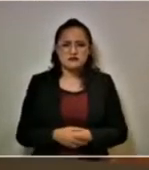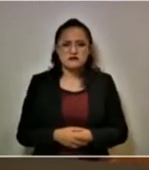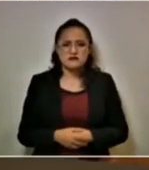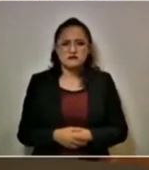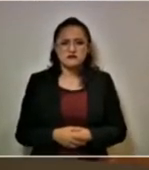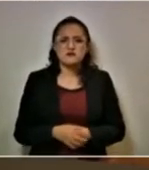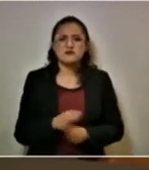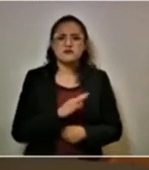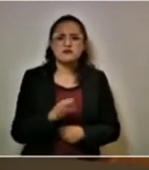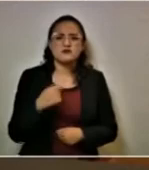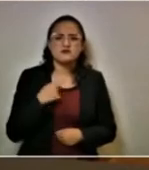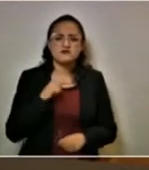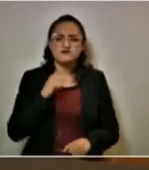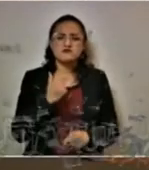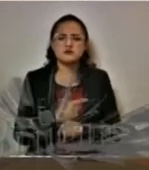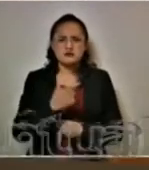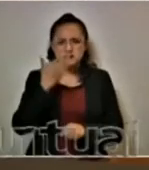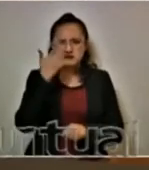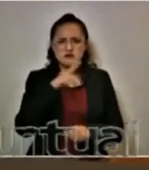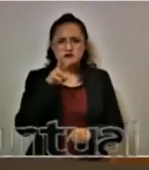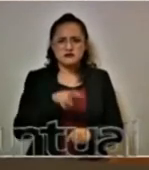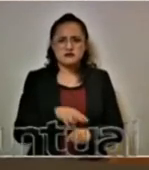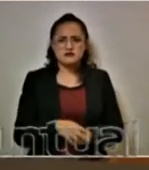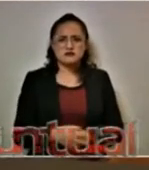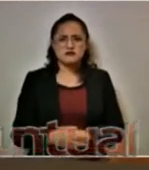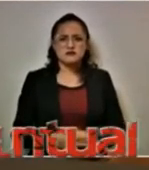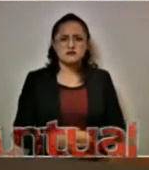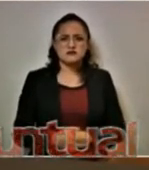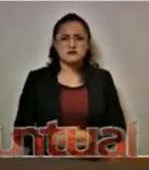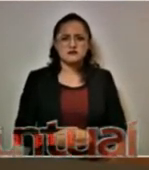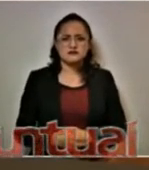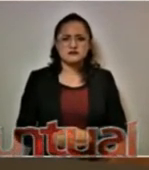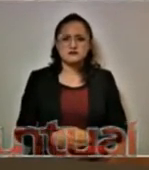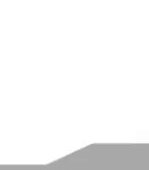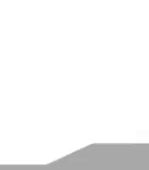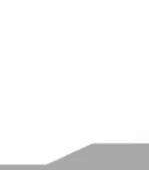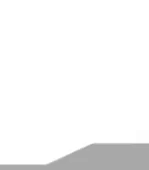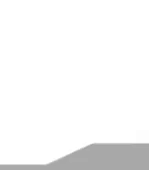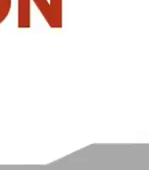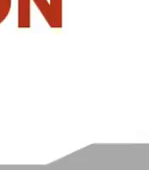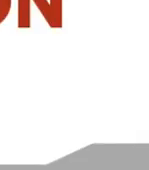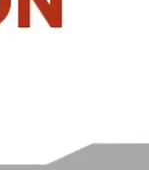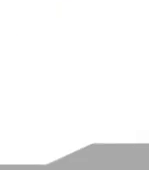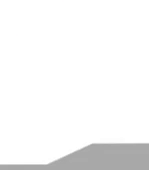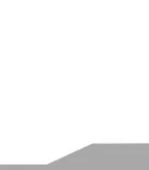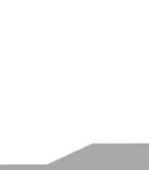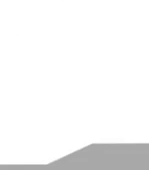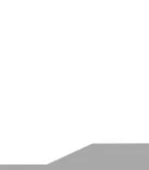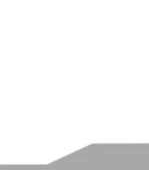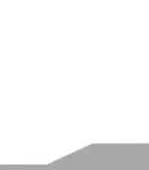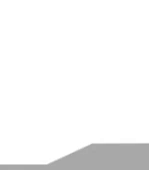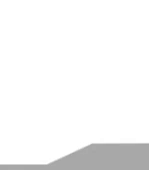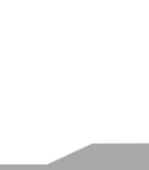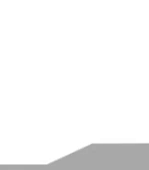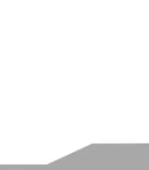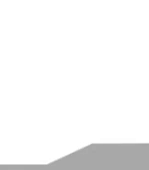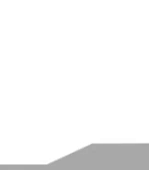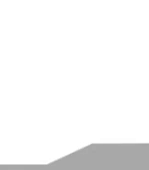y podamos encontrar y saber la realidad. ¿De acuerdo? El poder de la información.